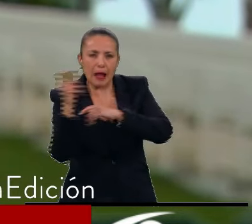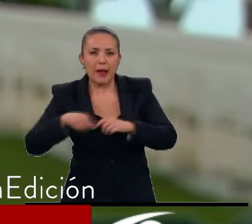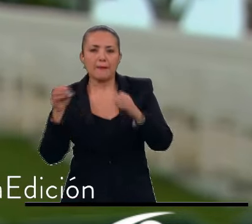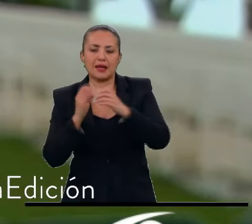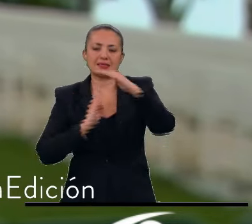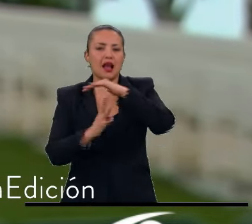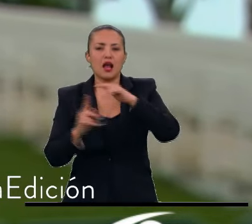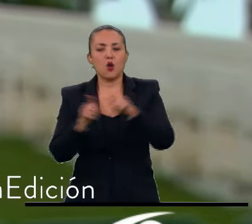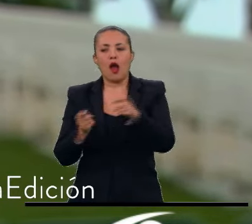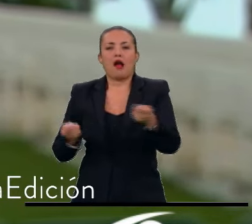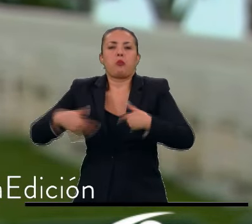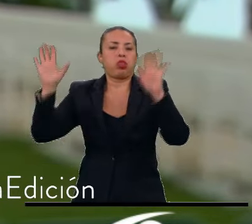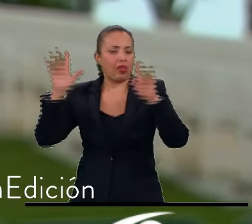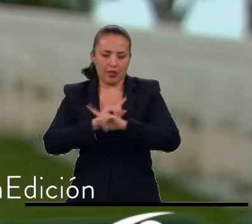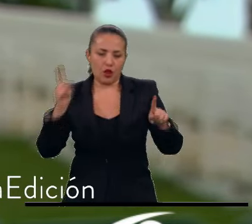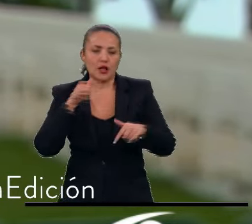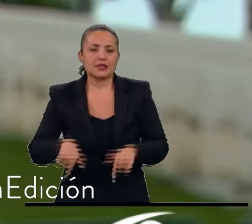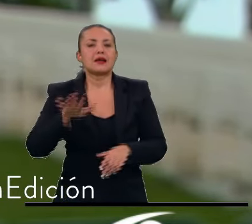desde Miami judy Mora noticias Caracol